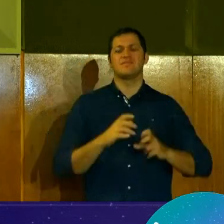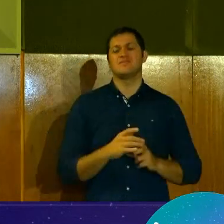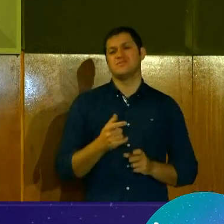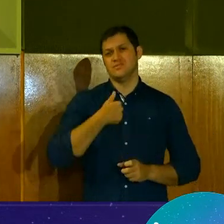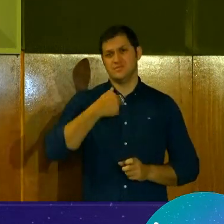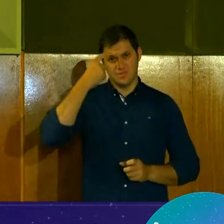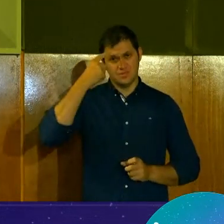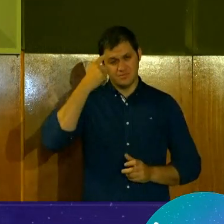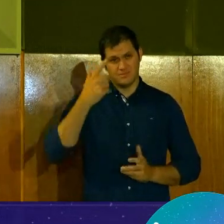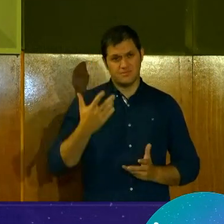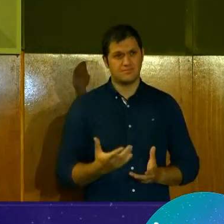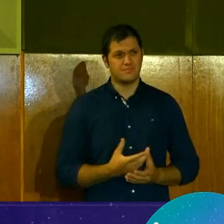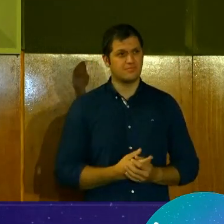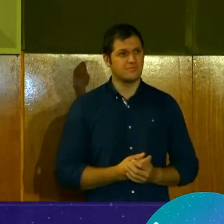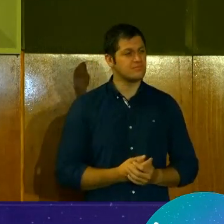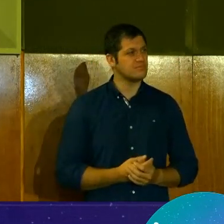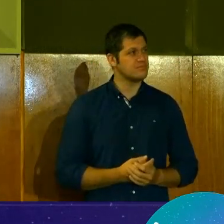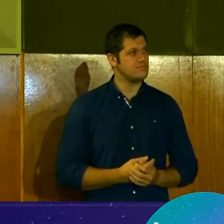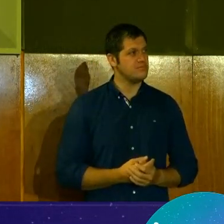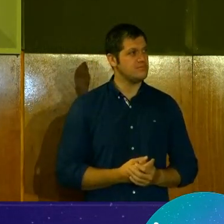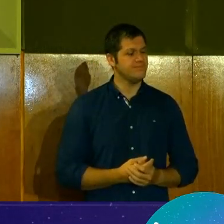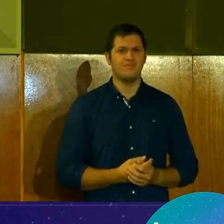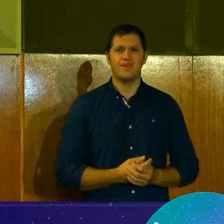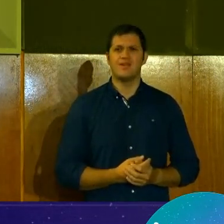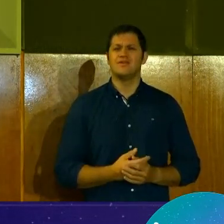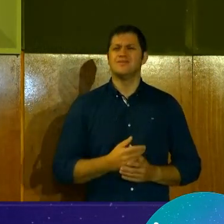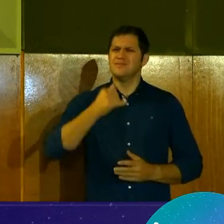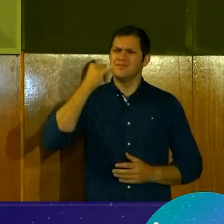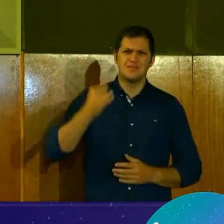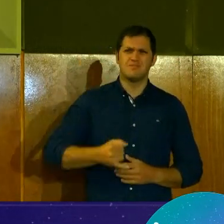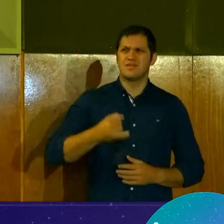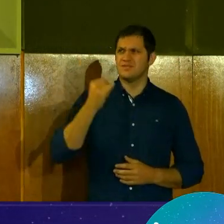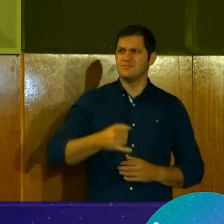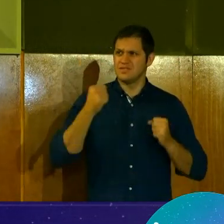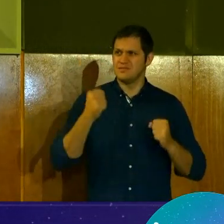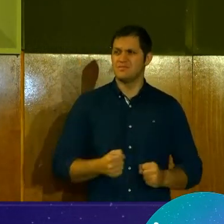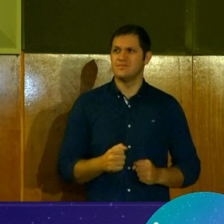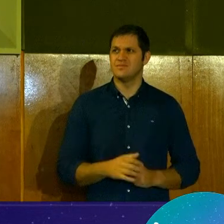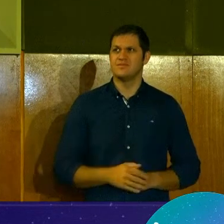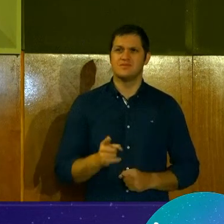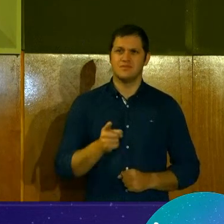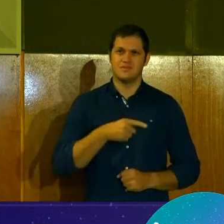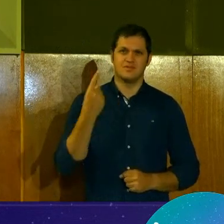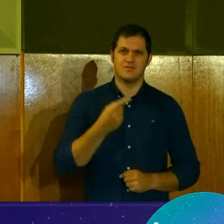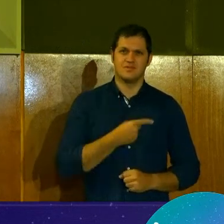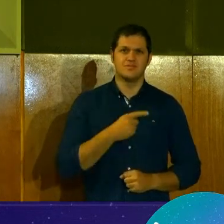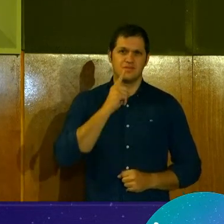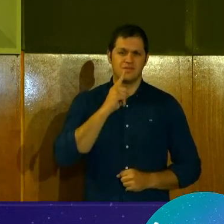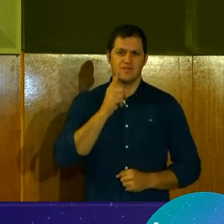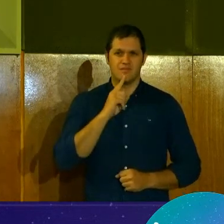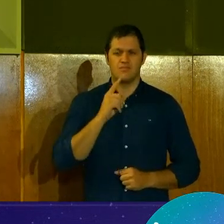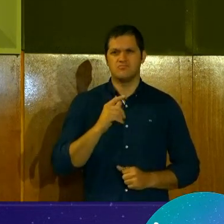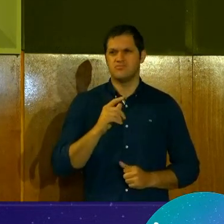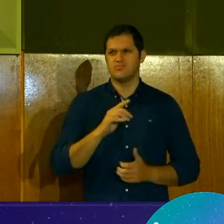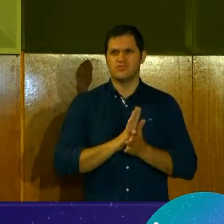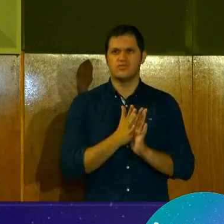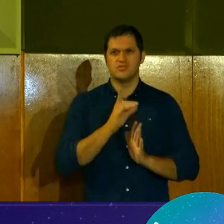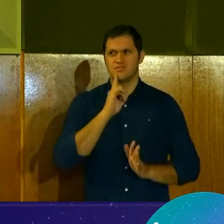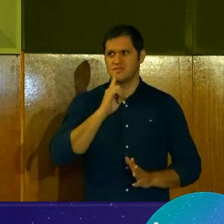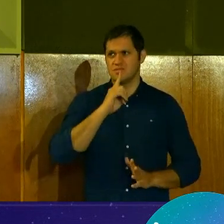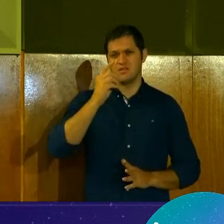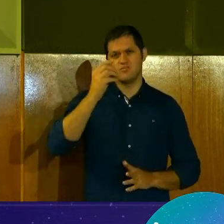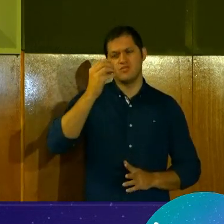hablando de astronomía pero en realidad a lo mismo que sea astronomía que sea arte que sea literatura que sea lo que sea o sea